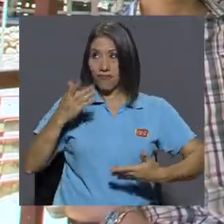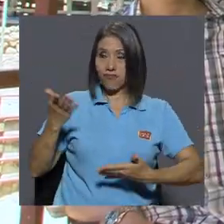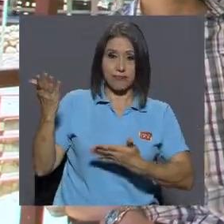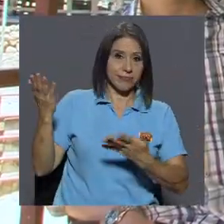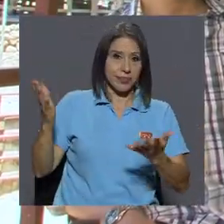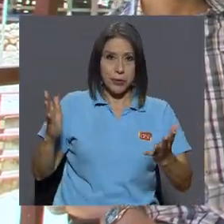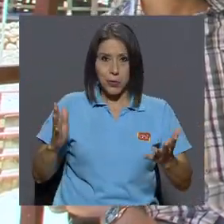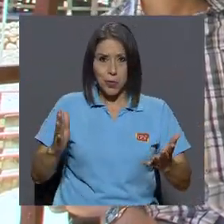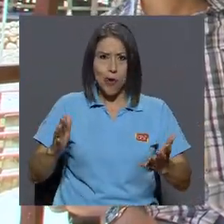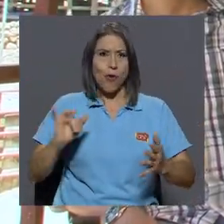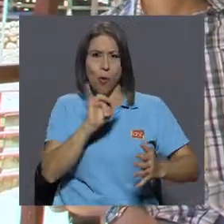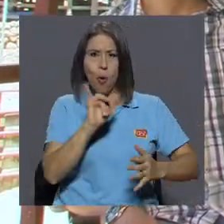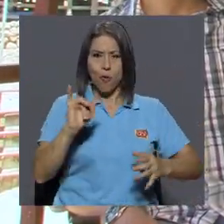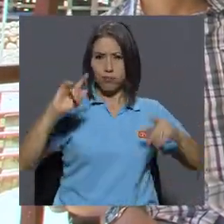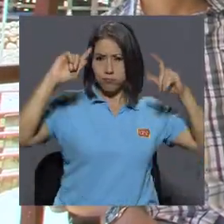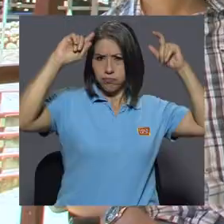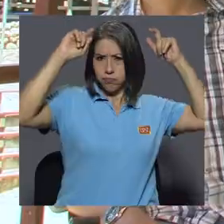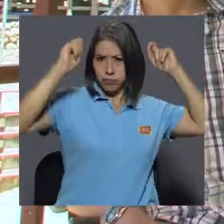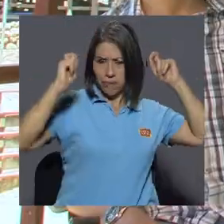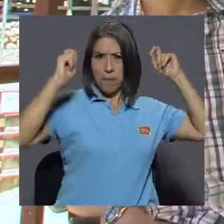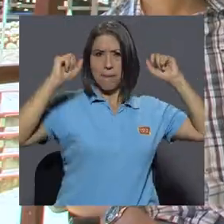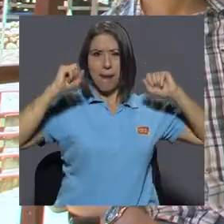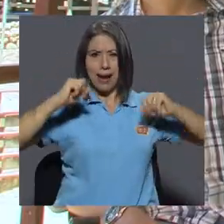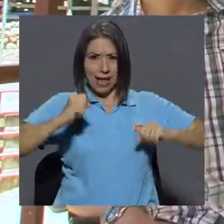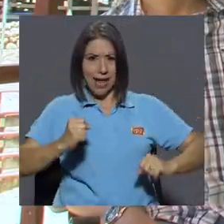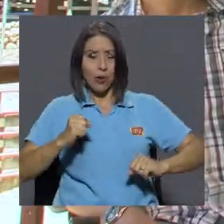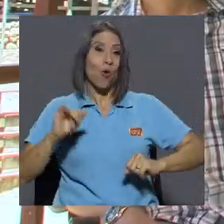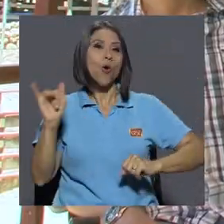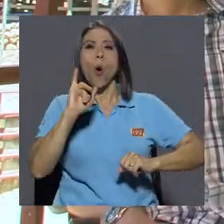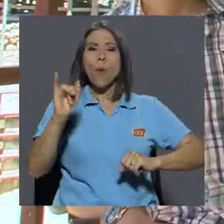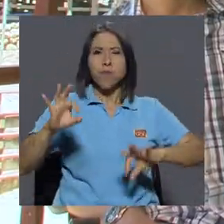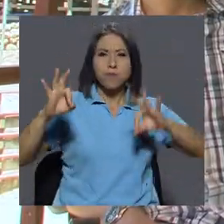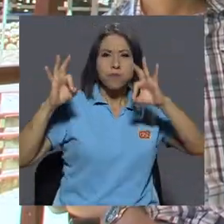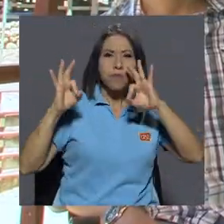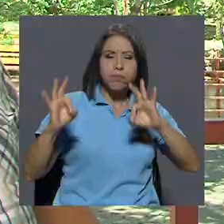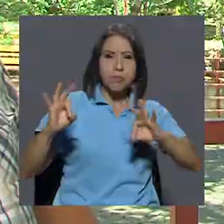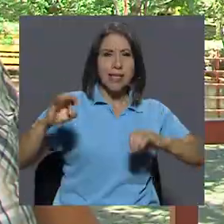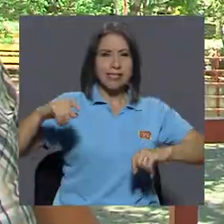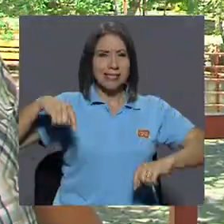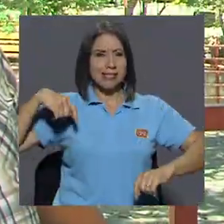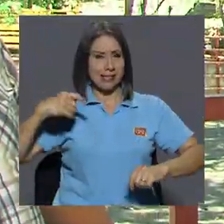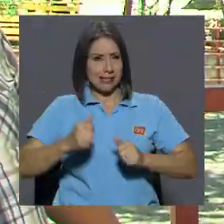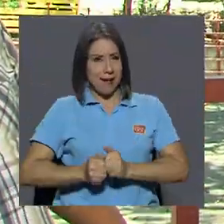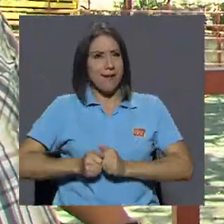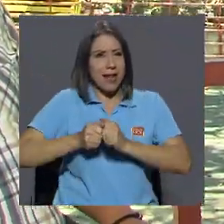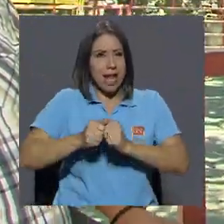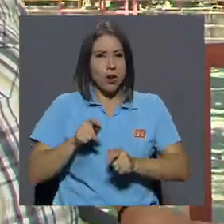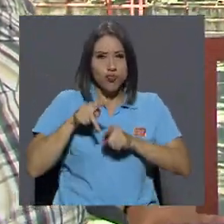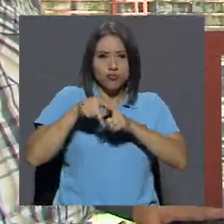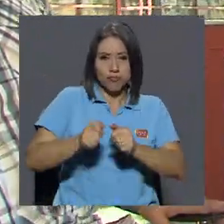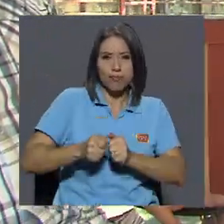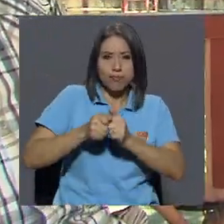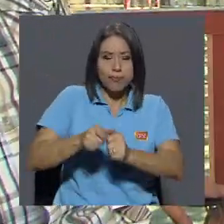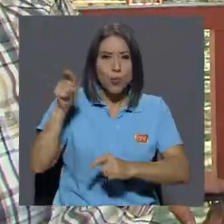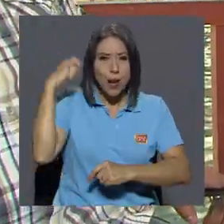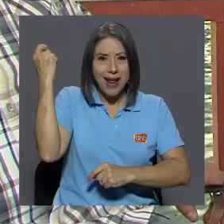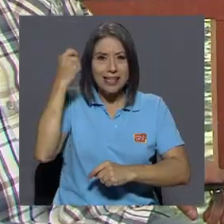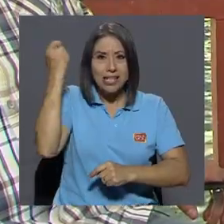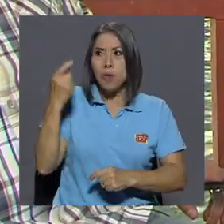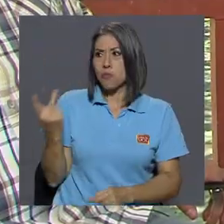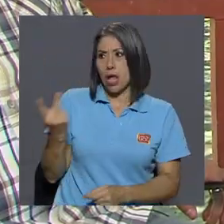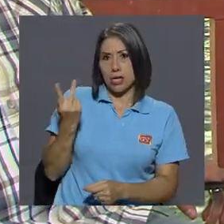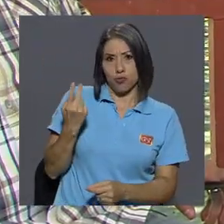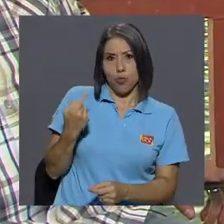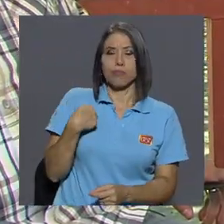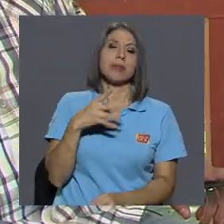sea, vaquero. Un legítimo sabanero guanacasteco. Estábamos conversando ahí en la plaza